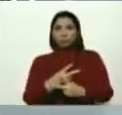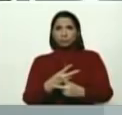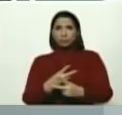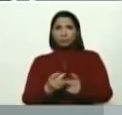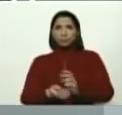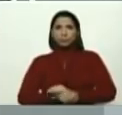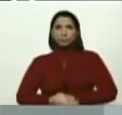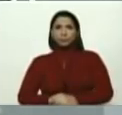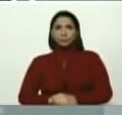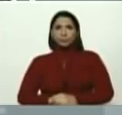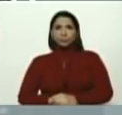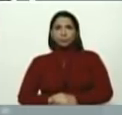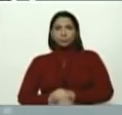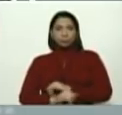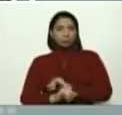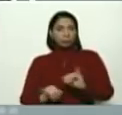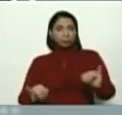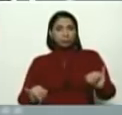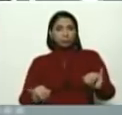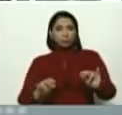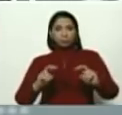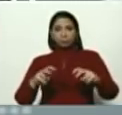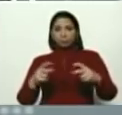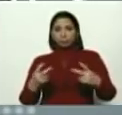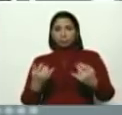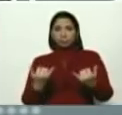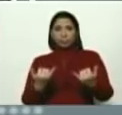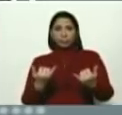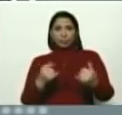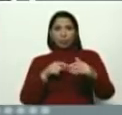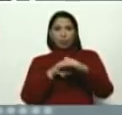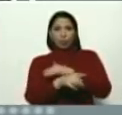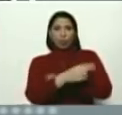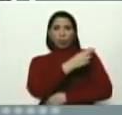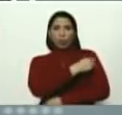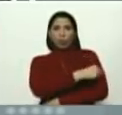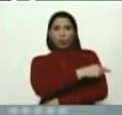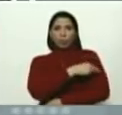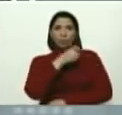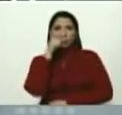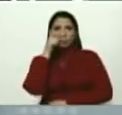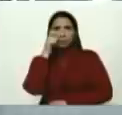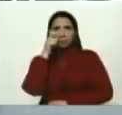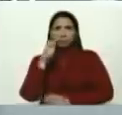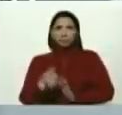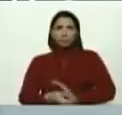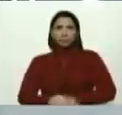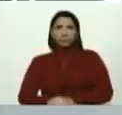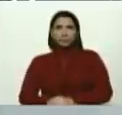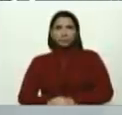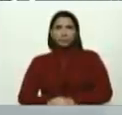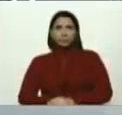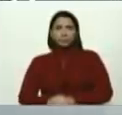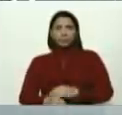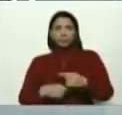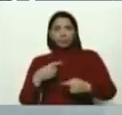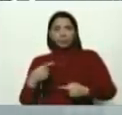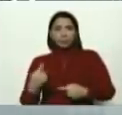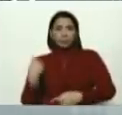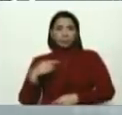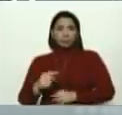Correcto. Y bueno, ya está actualmente hospitalizada en un hospital Centinela. Y luego tenemos,